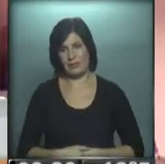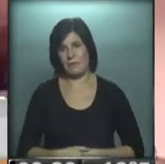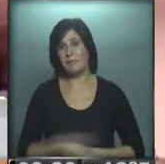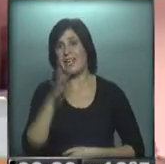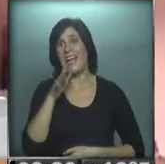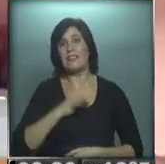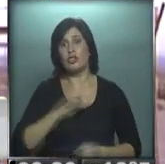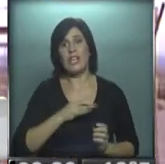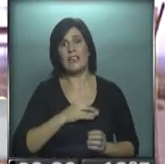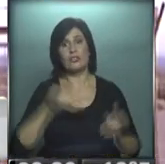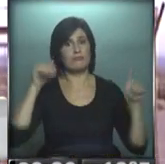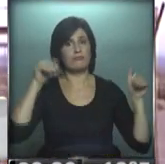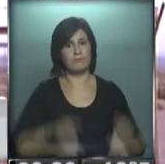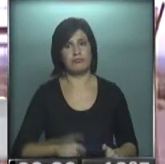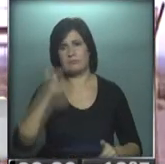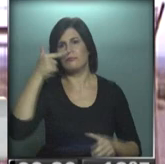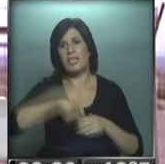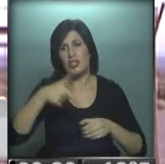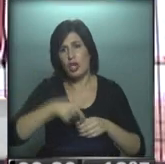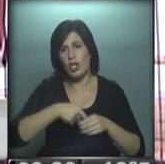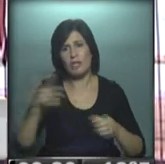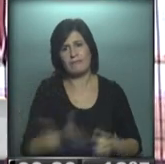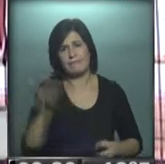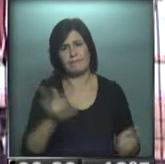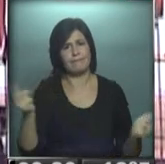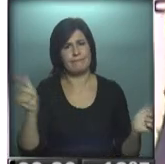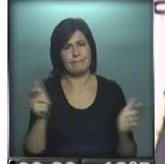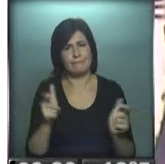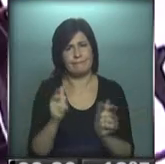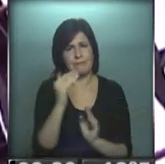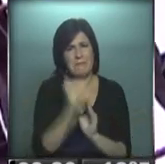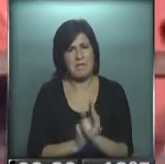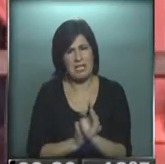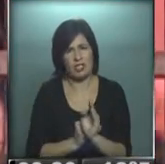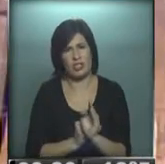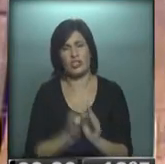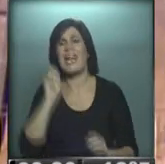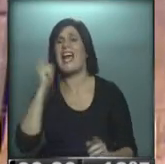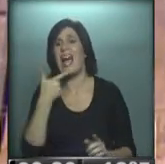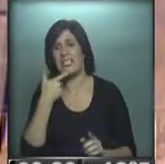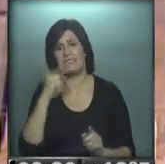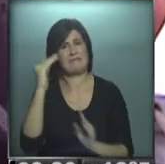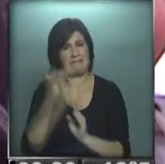un 44% y la gasífera el 55%.